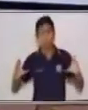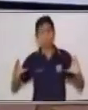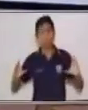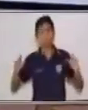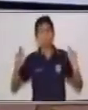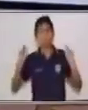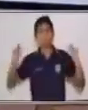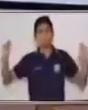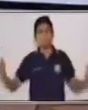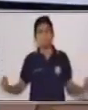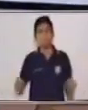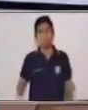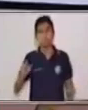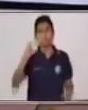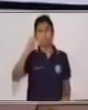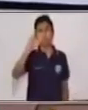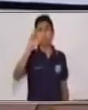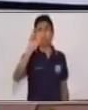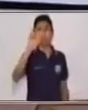corchete, él